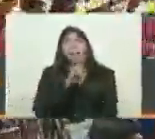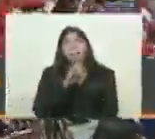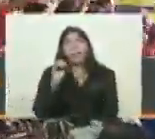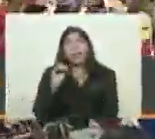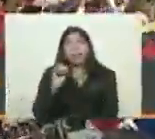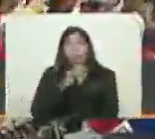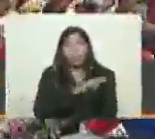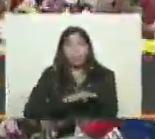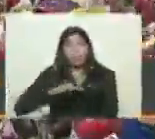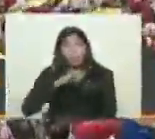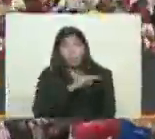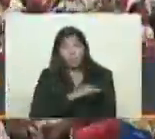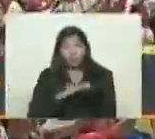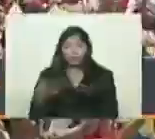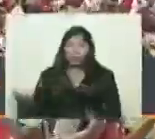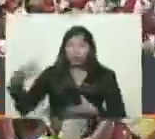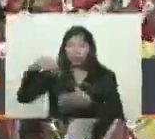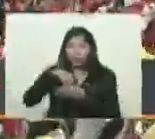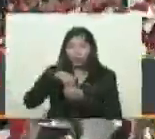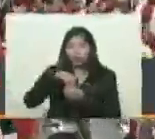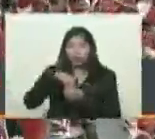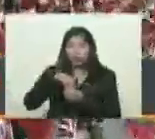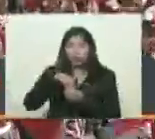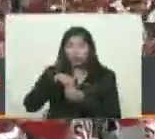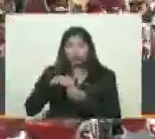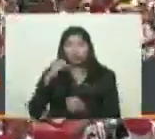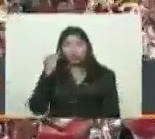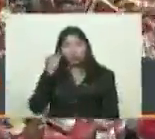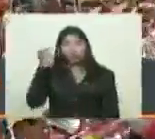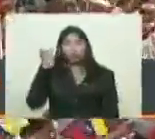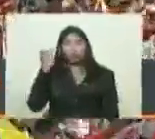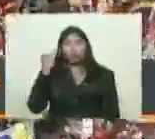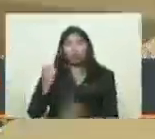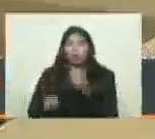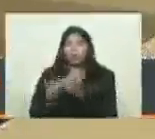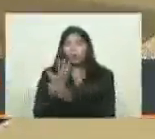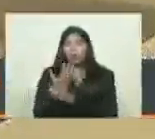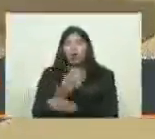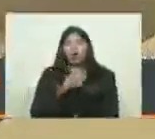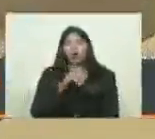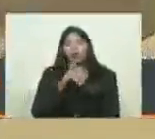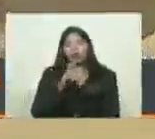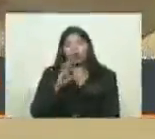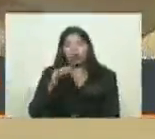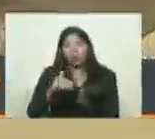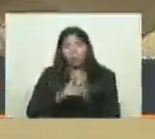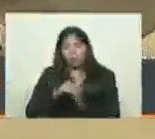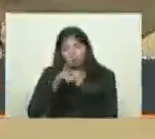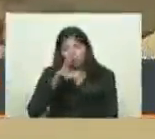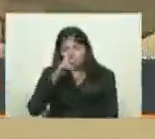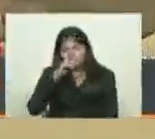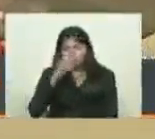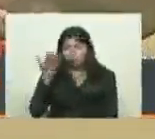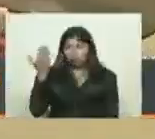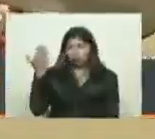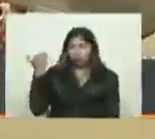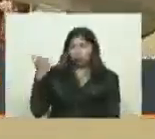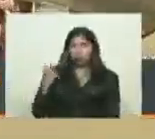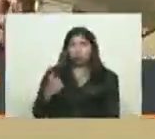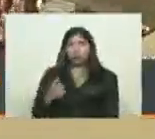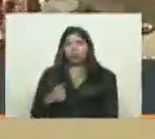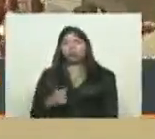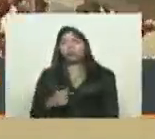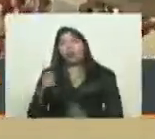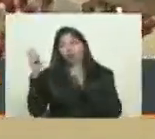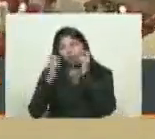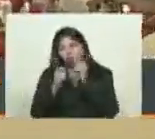misiones sociales que han sido creadas desde el año 2003 como parte de las políticas sociales que adelanta la